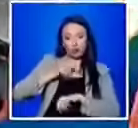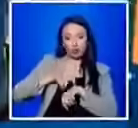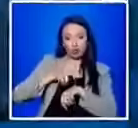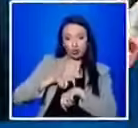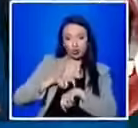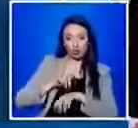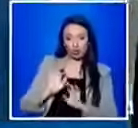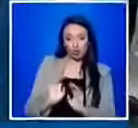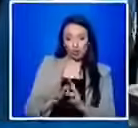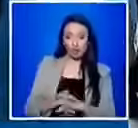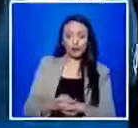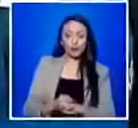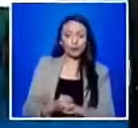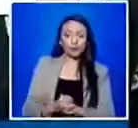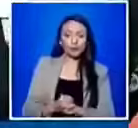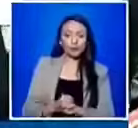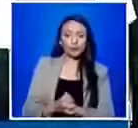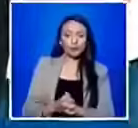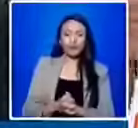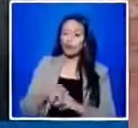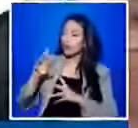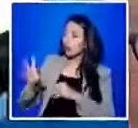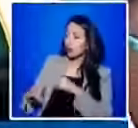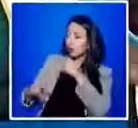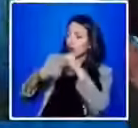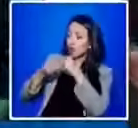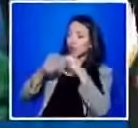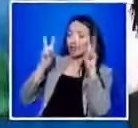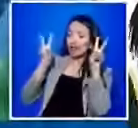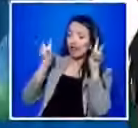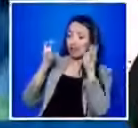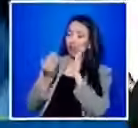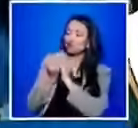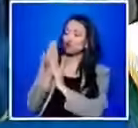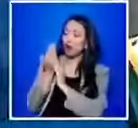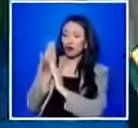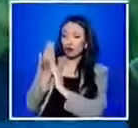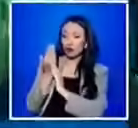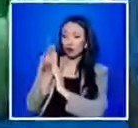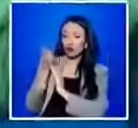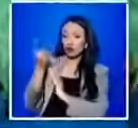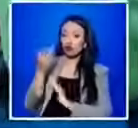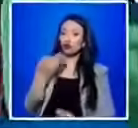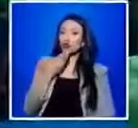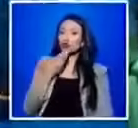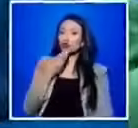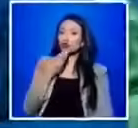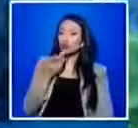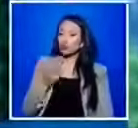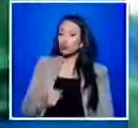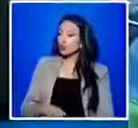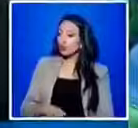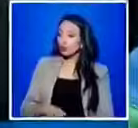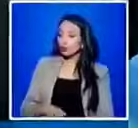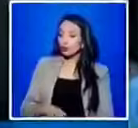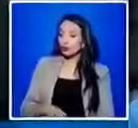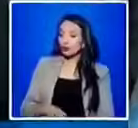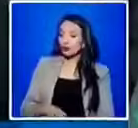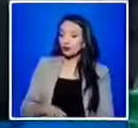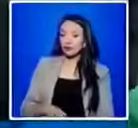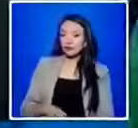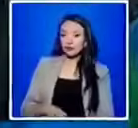también como docentes. Se implementan nuevas materias. ¿De qué manera contribuye esto? Himno Nacional